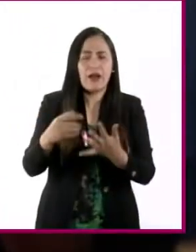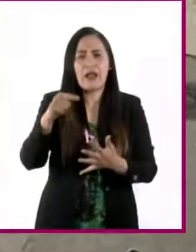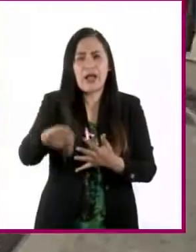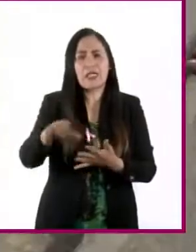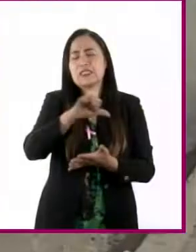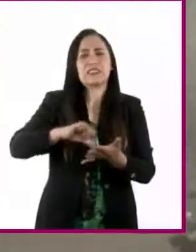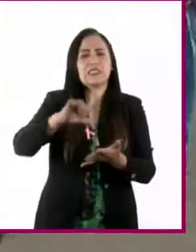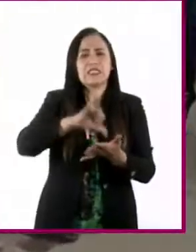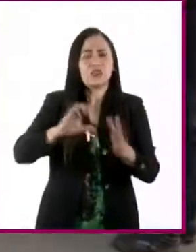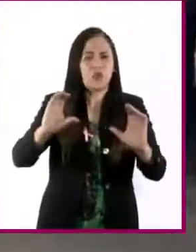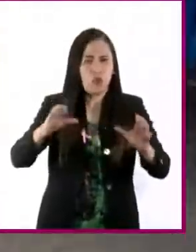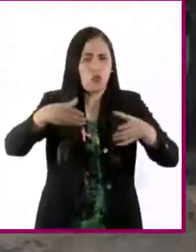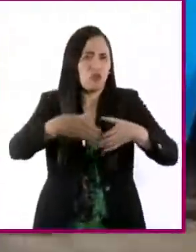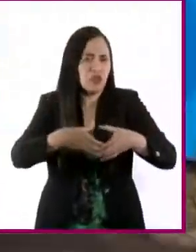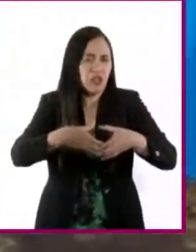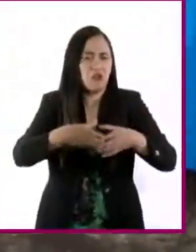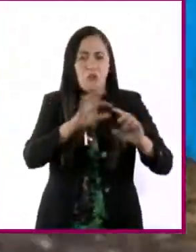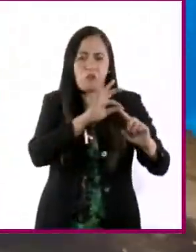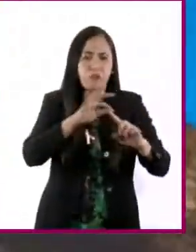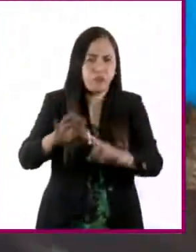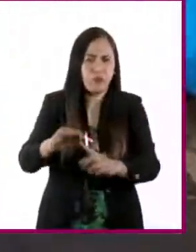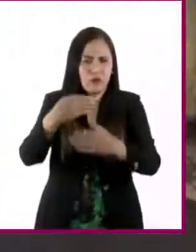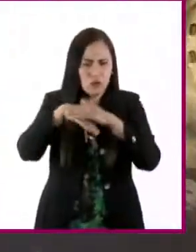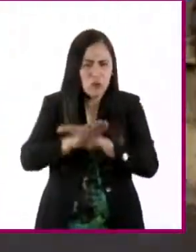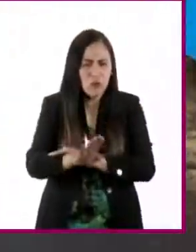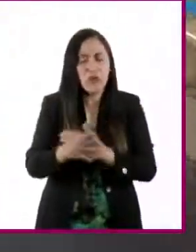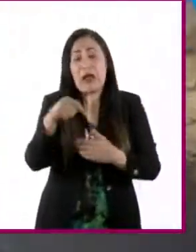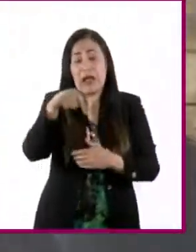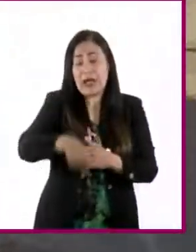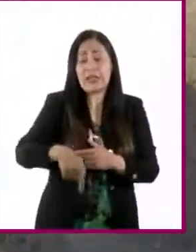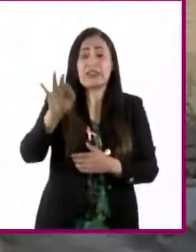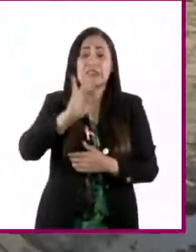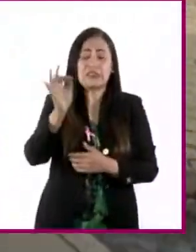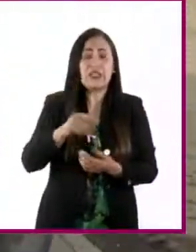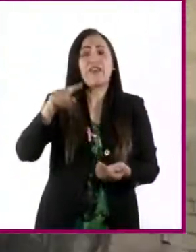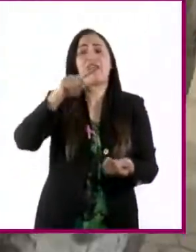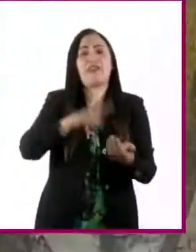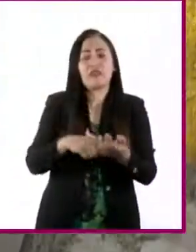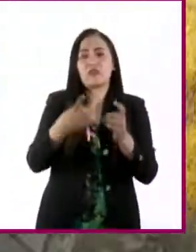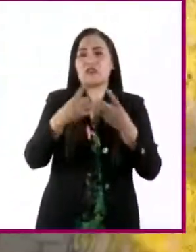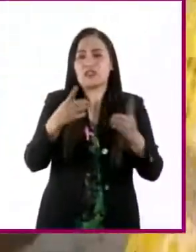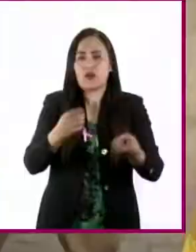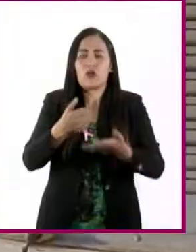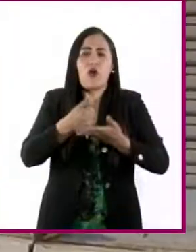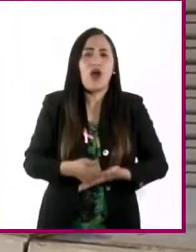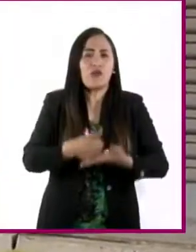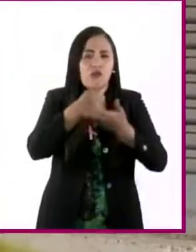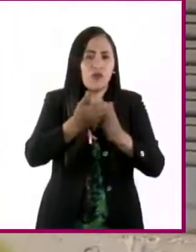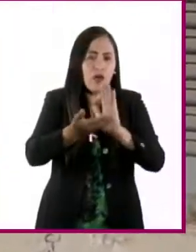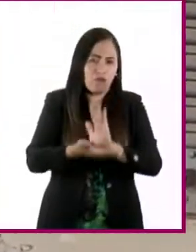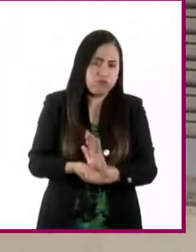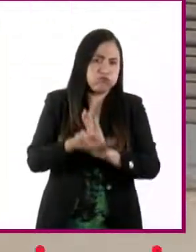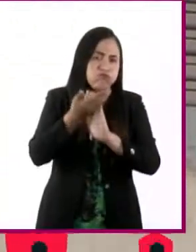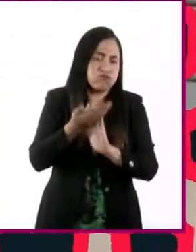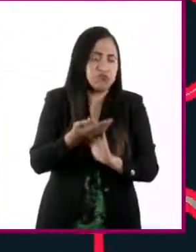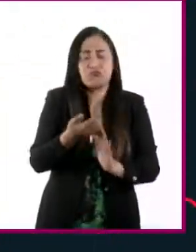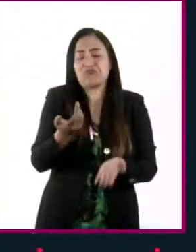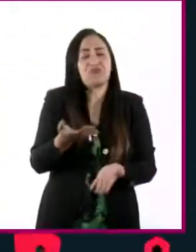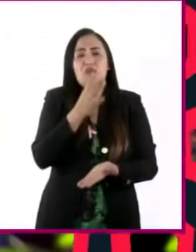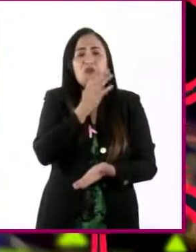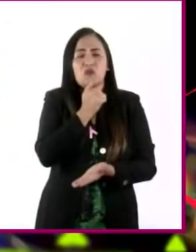especiales. A finales de los 70 hasta mediados de los 90, se consideraron con más fuerza las problemáticas en la educación de los niños